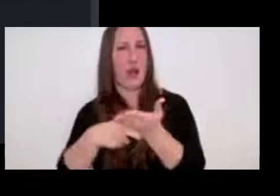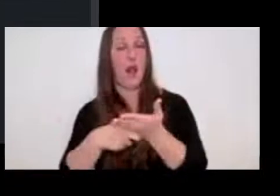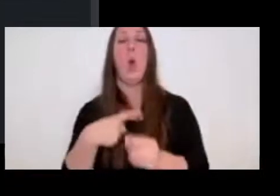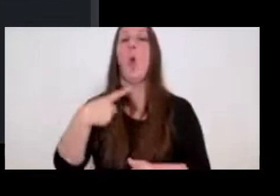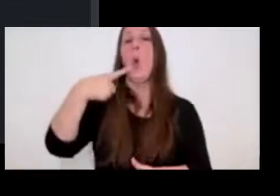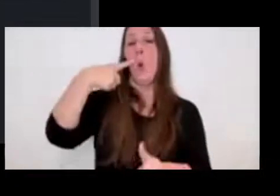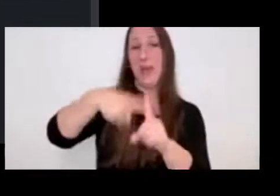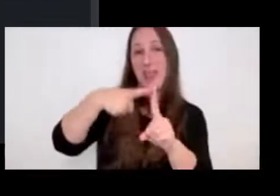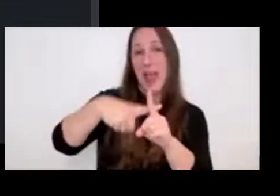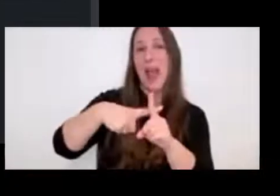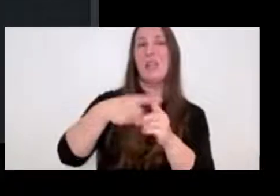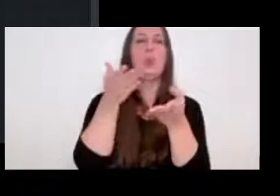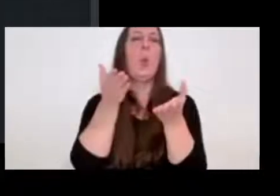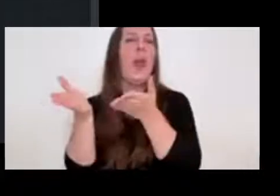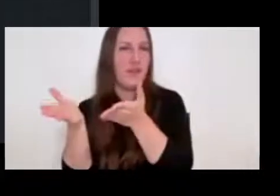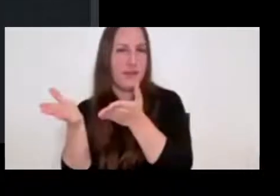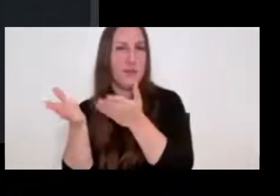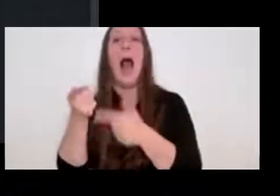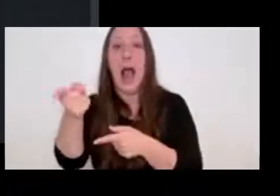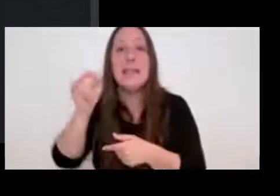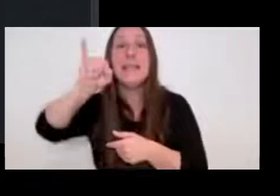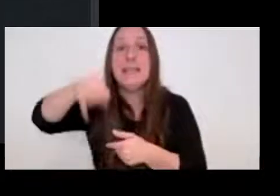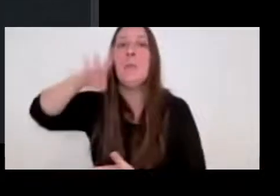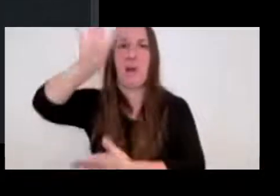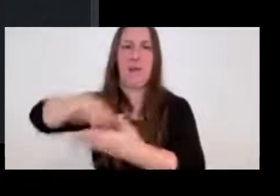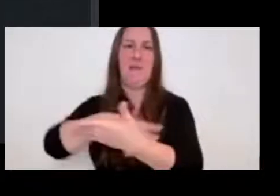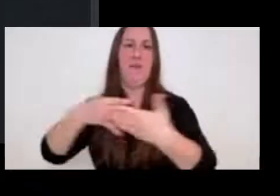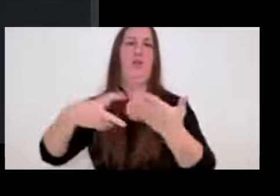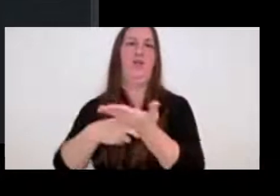nos metemos en planificación fiscal, digamos.